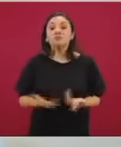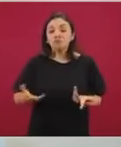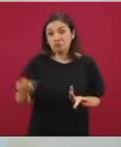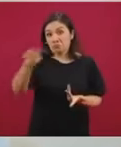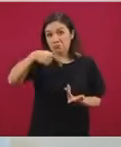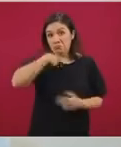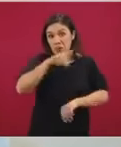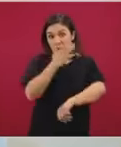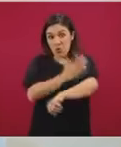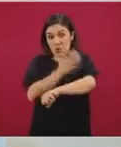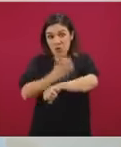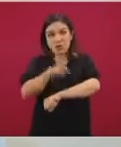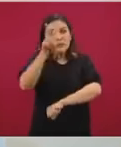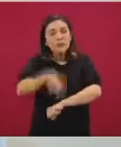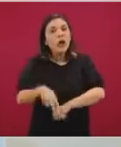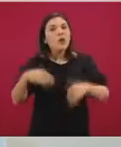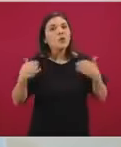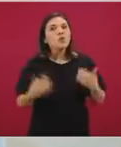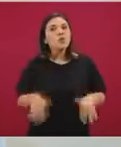mis compañeros ha sido un